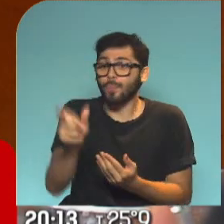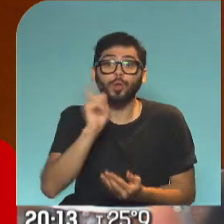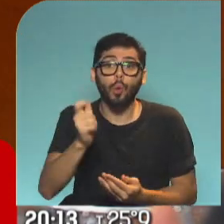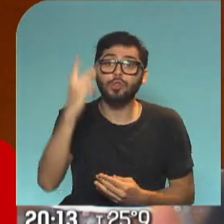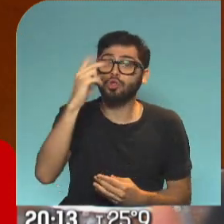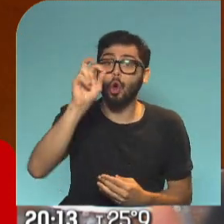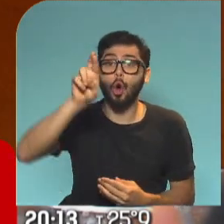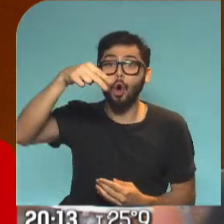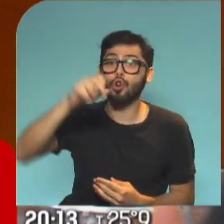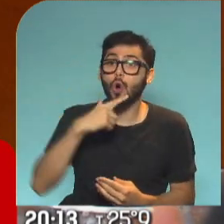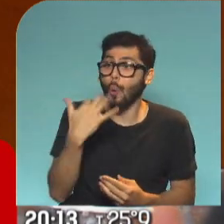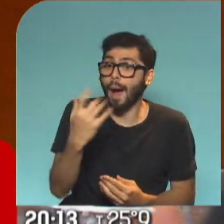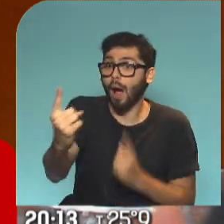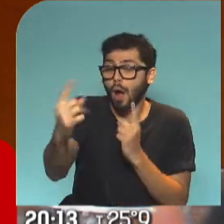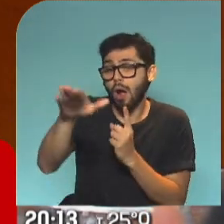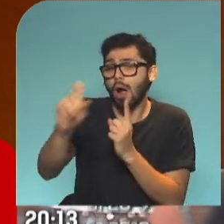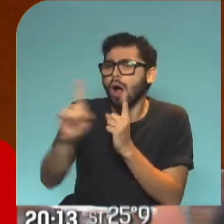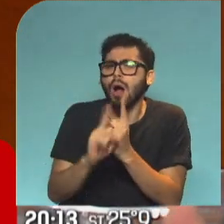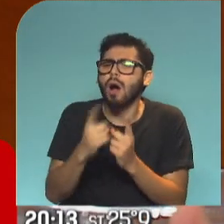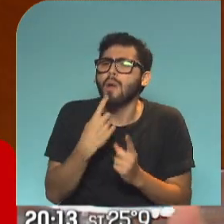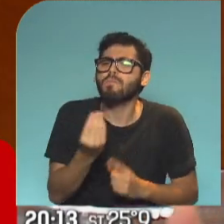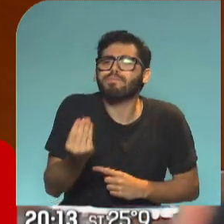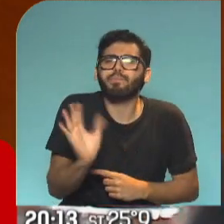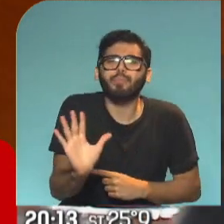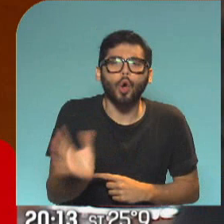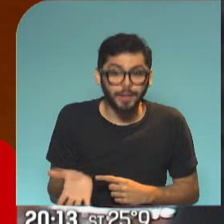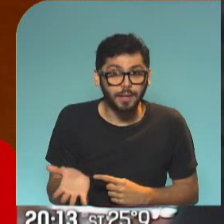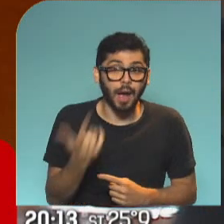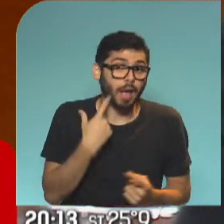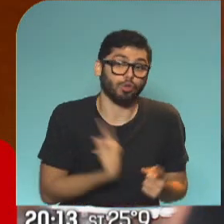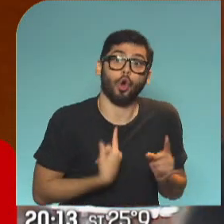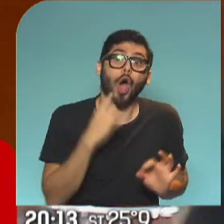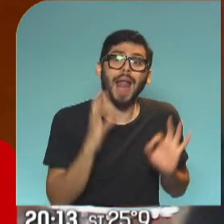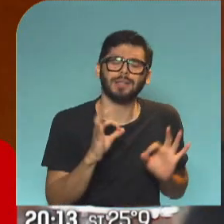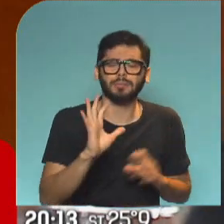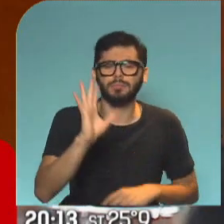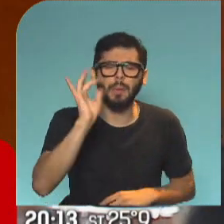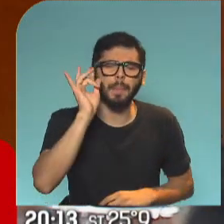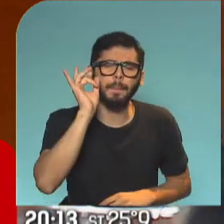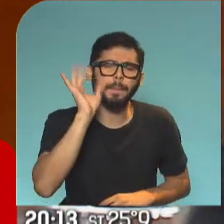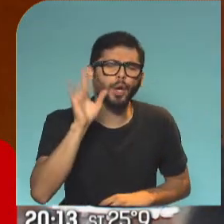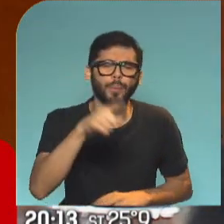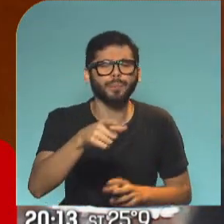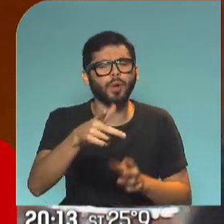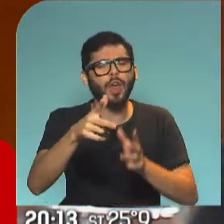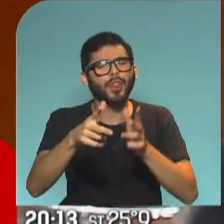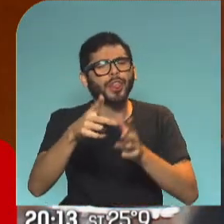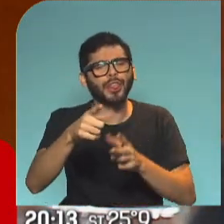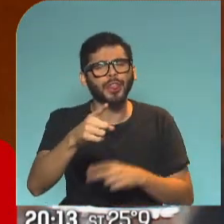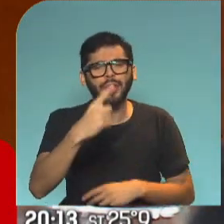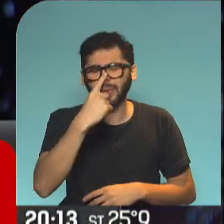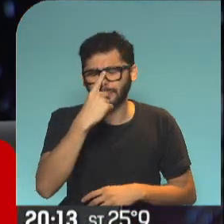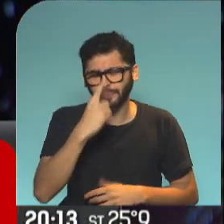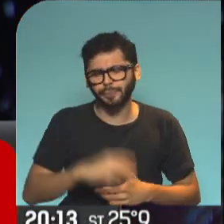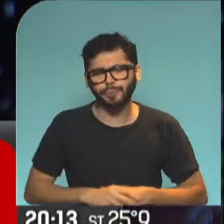explique el porqué de esa conducta para poder analizarla a nosotros bien usted dijo perdón usted dijo que no quiere que el